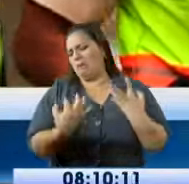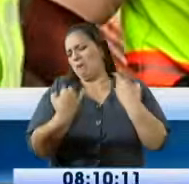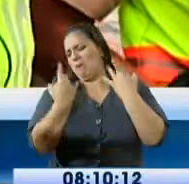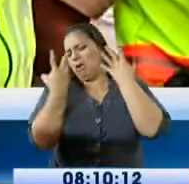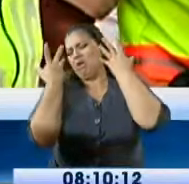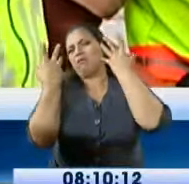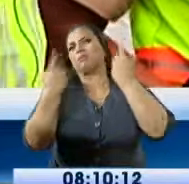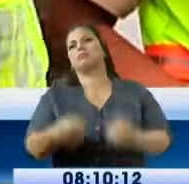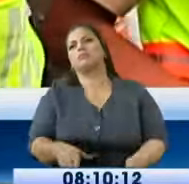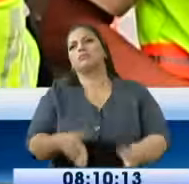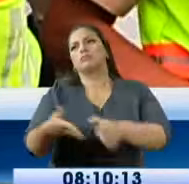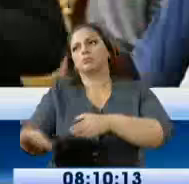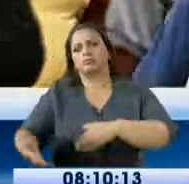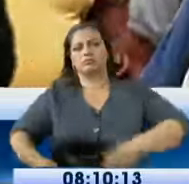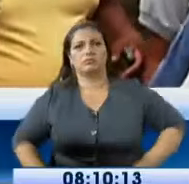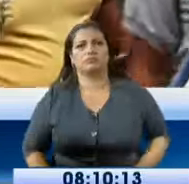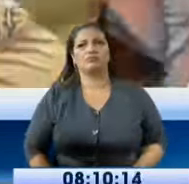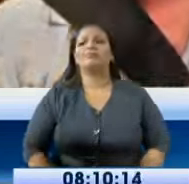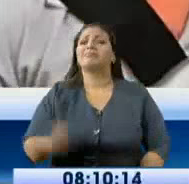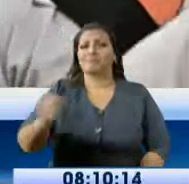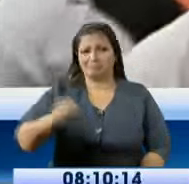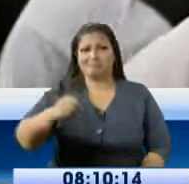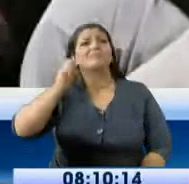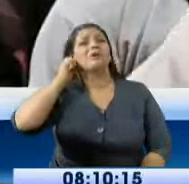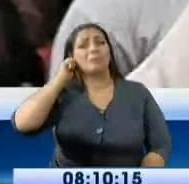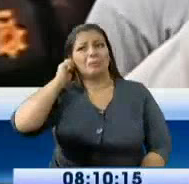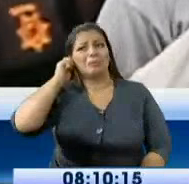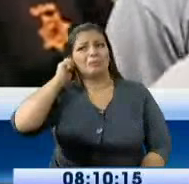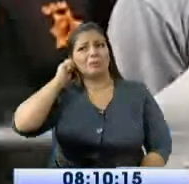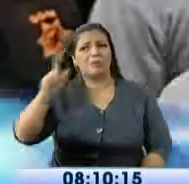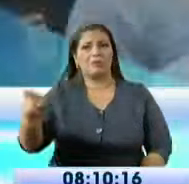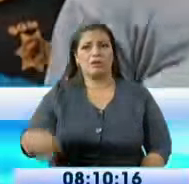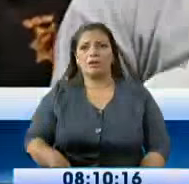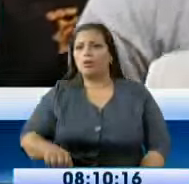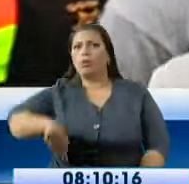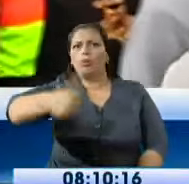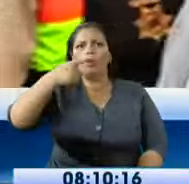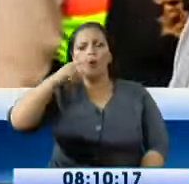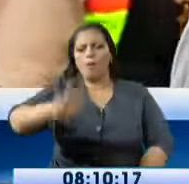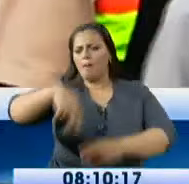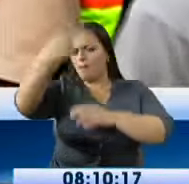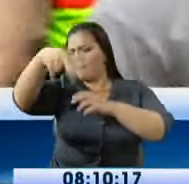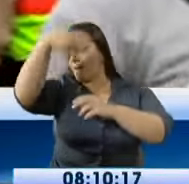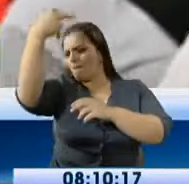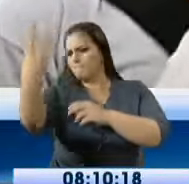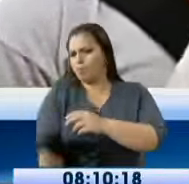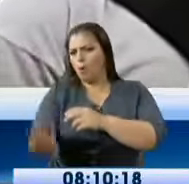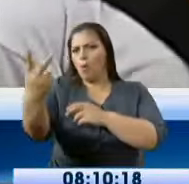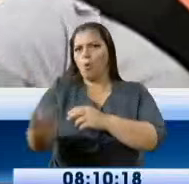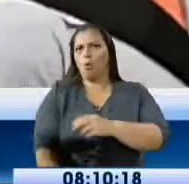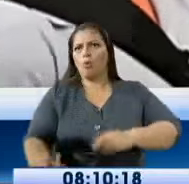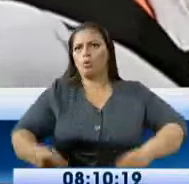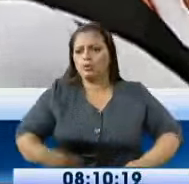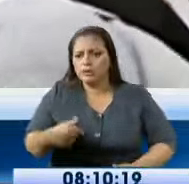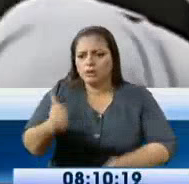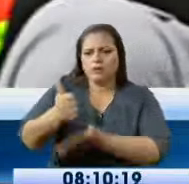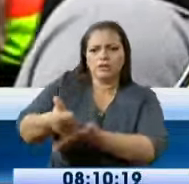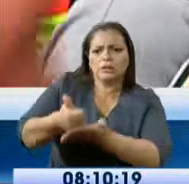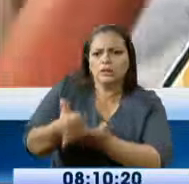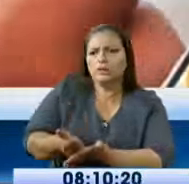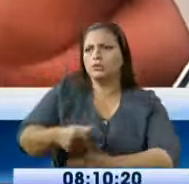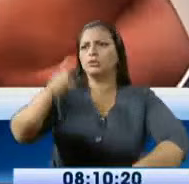a la señora, pero una señora se quemó, ñaño, se quemó. Pero cuando sentí que poco cayó el señor, cuando me quise meter a sacar a la señora, no pude por los